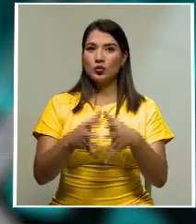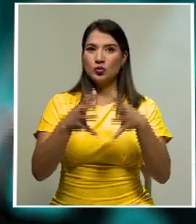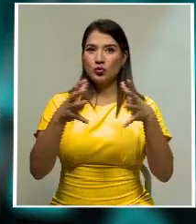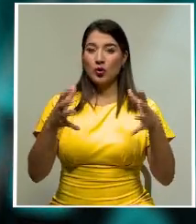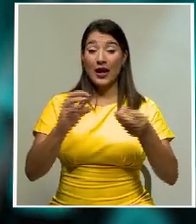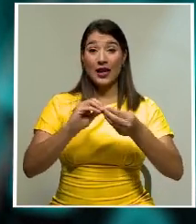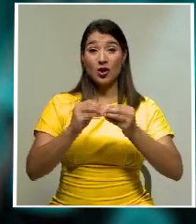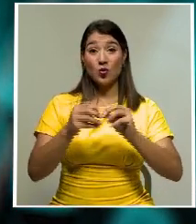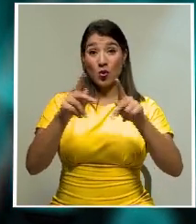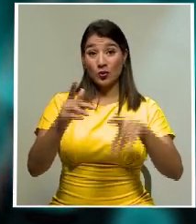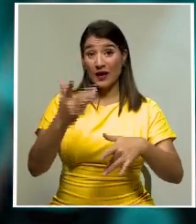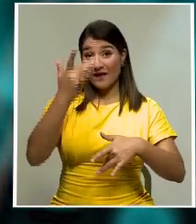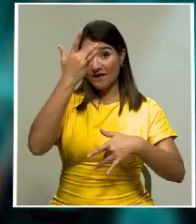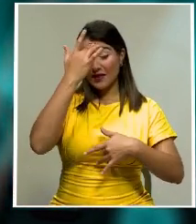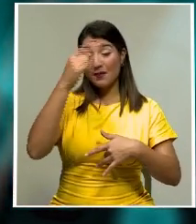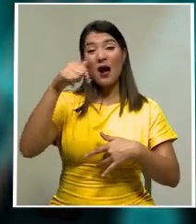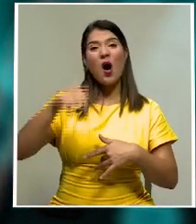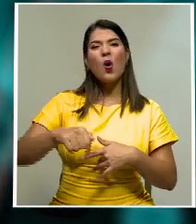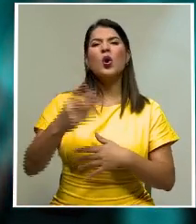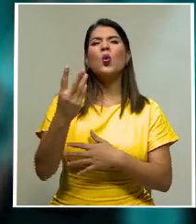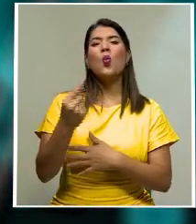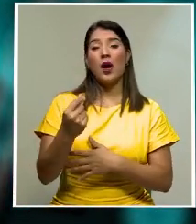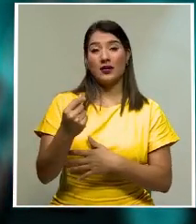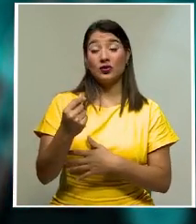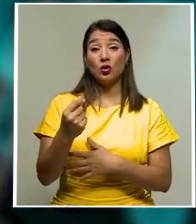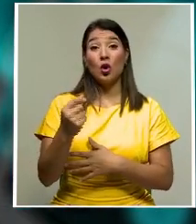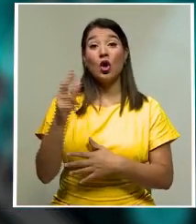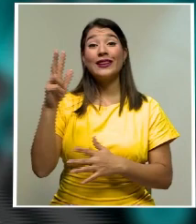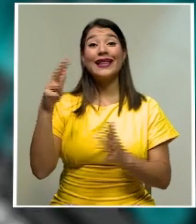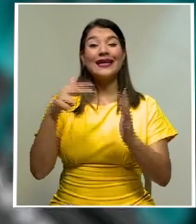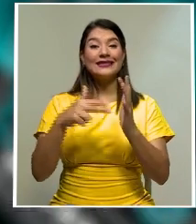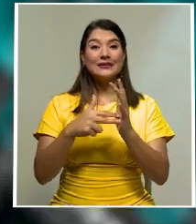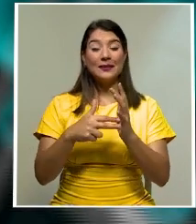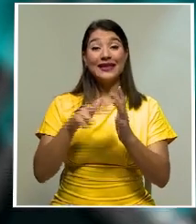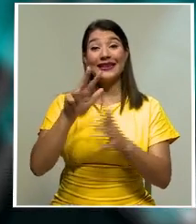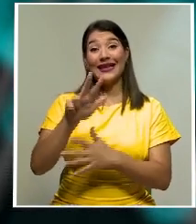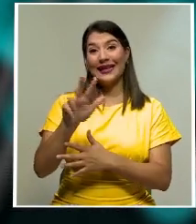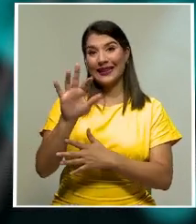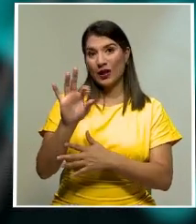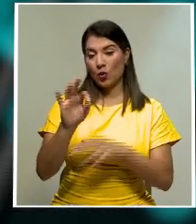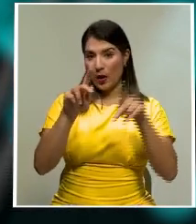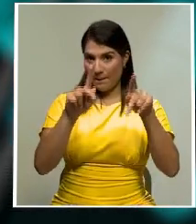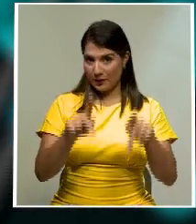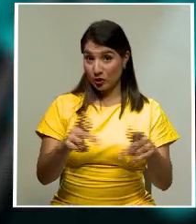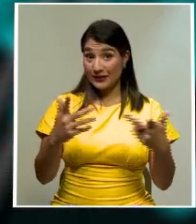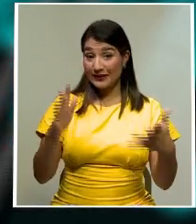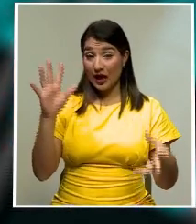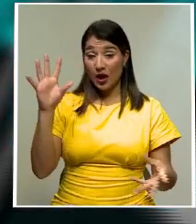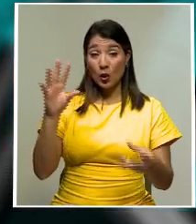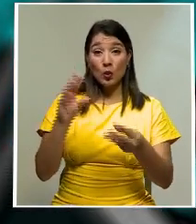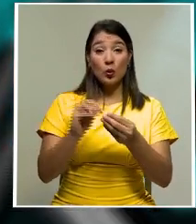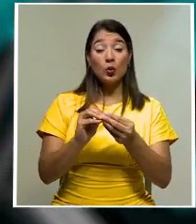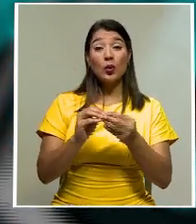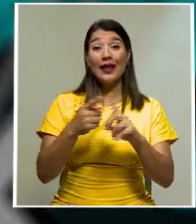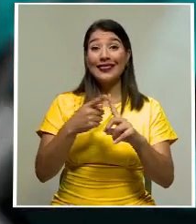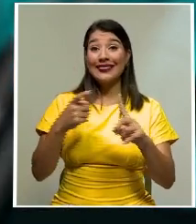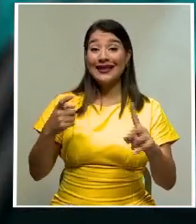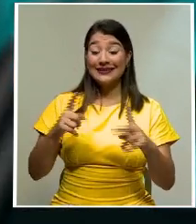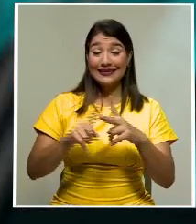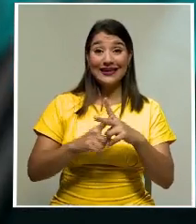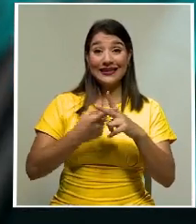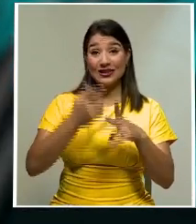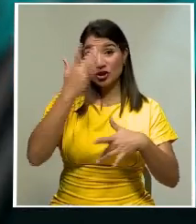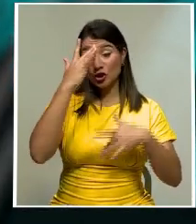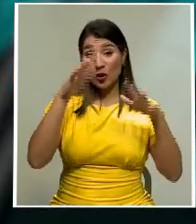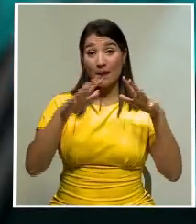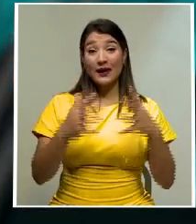Para hoy se da un total de nuevos contagios de 3.039. Llegamos a un total de contagios desde que inició la